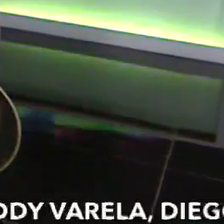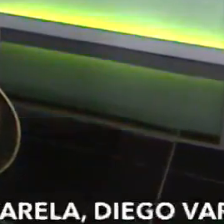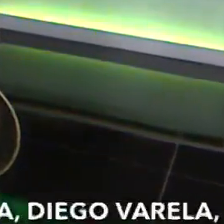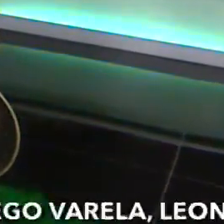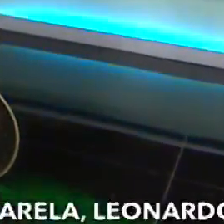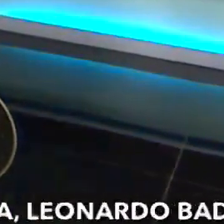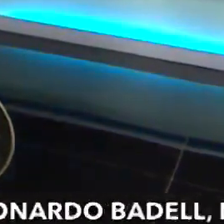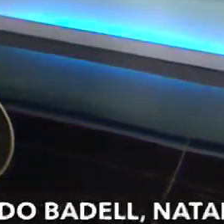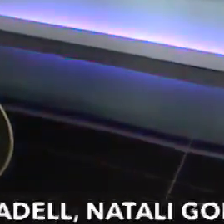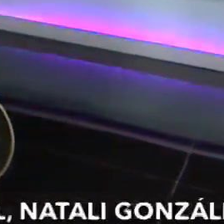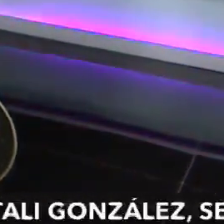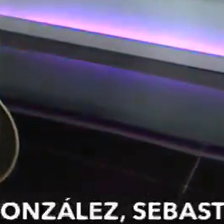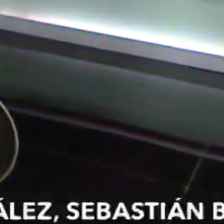y